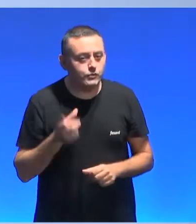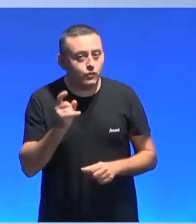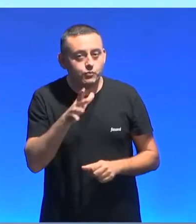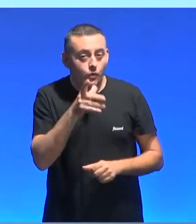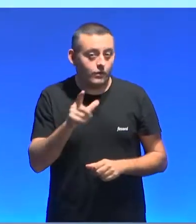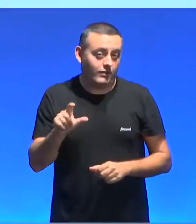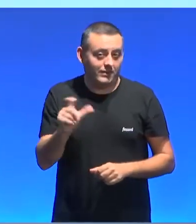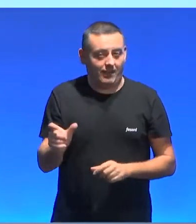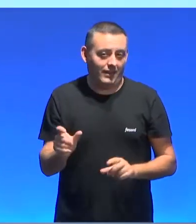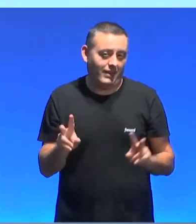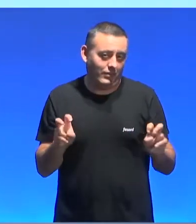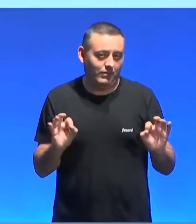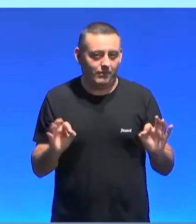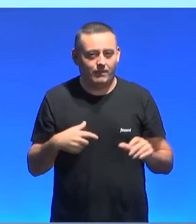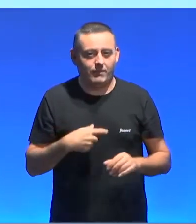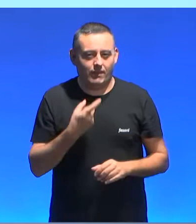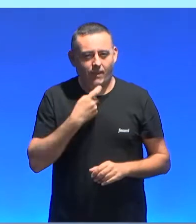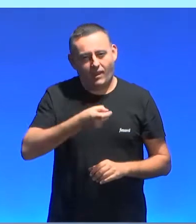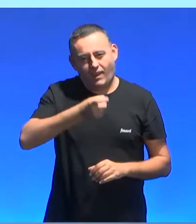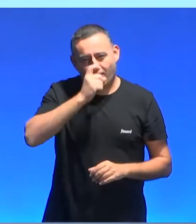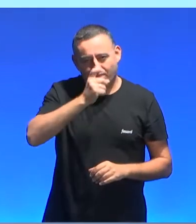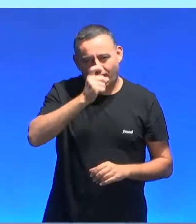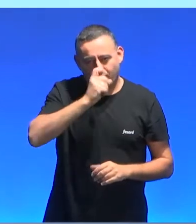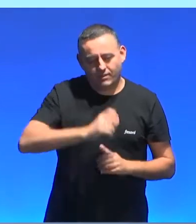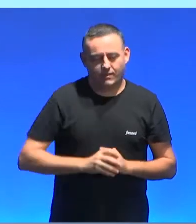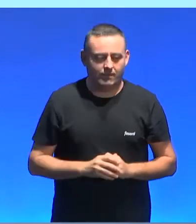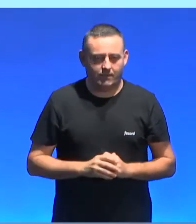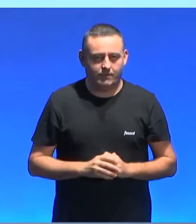los italianos, sino porque tenemos la gran